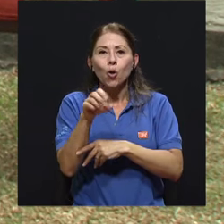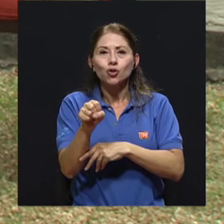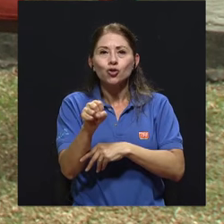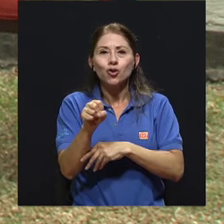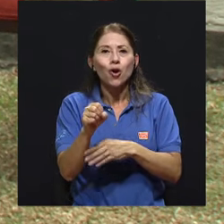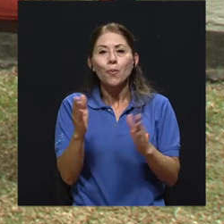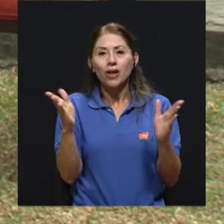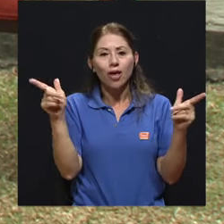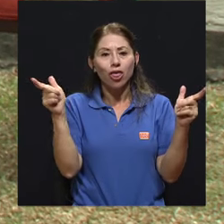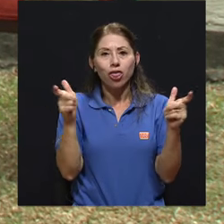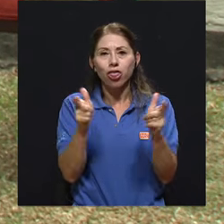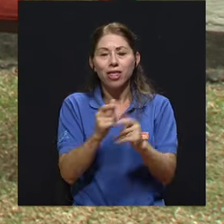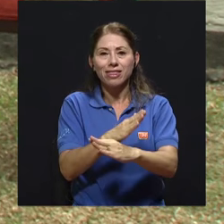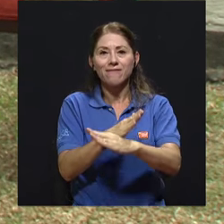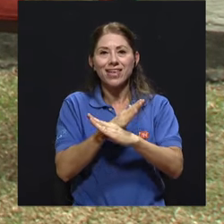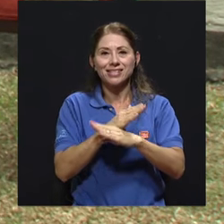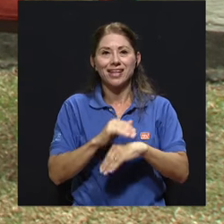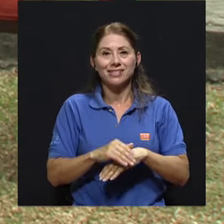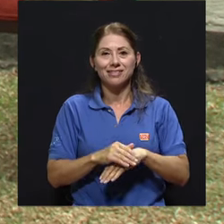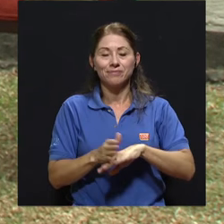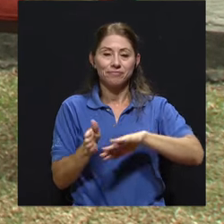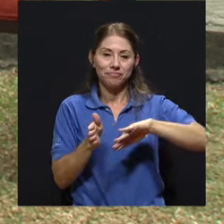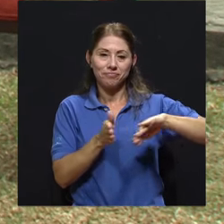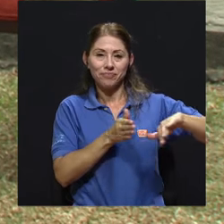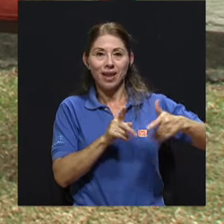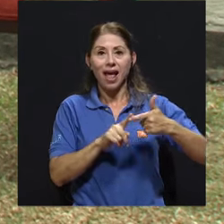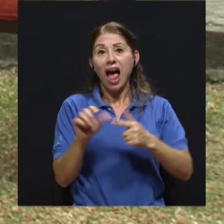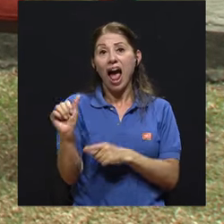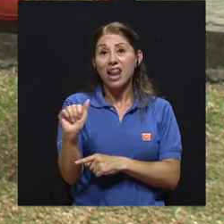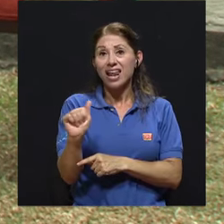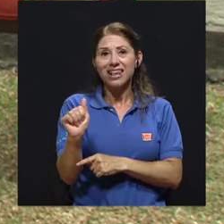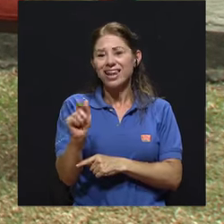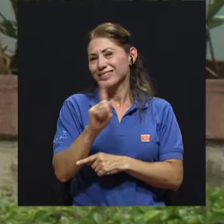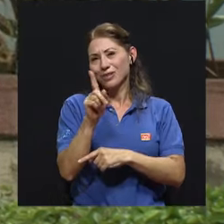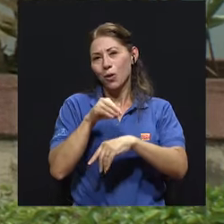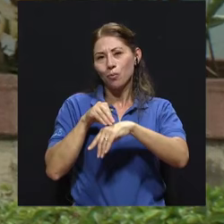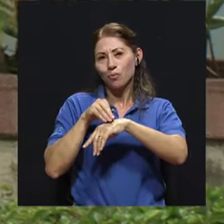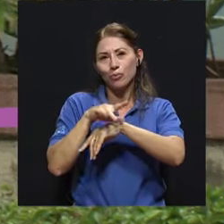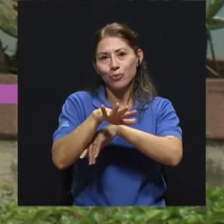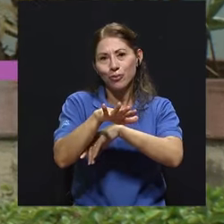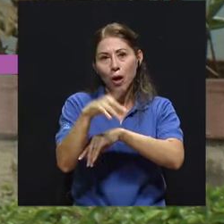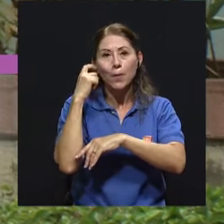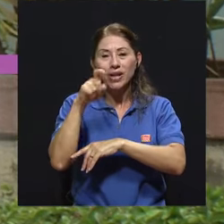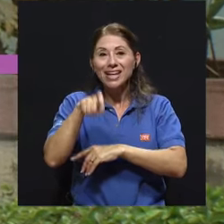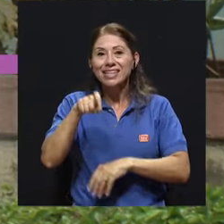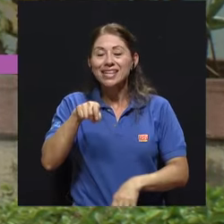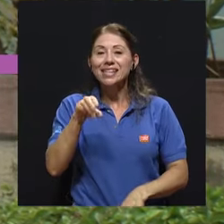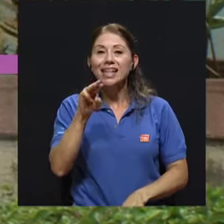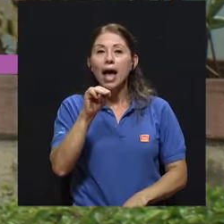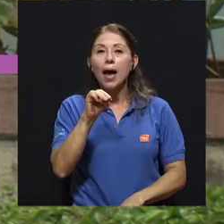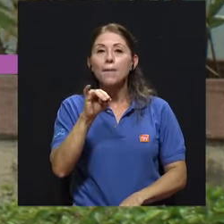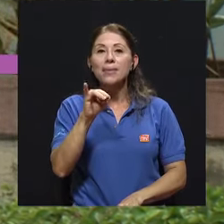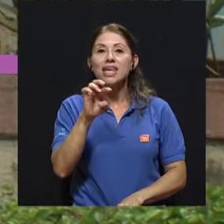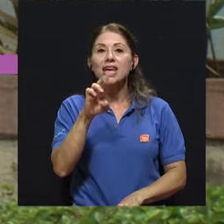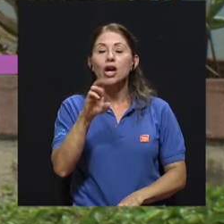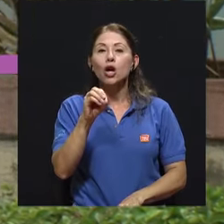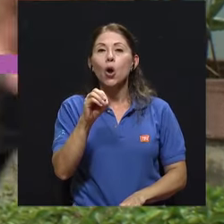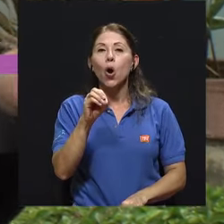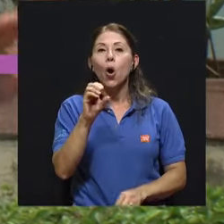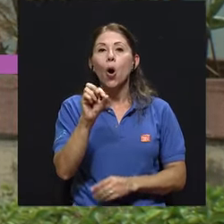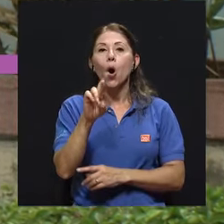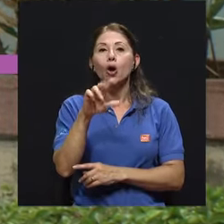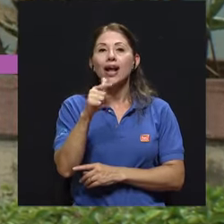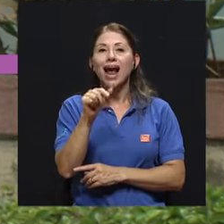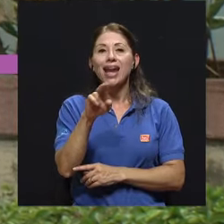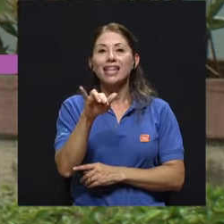las alergias, pues por supuesto que nada tiene que ver, porque para que algo se contagie es necesario un microorganismo que exista ahí, que se pase de un lado